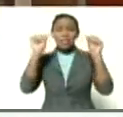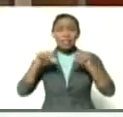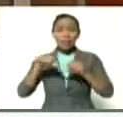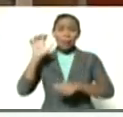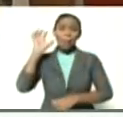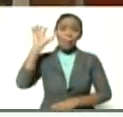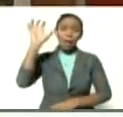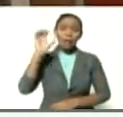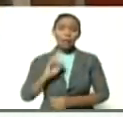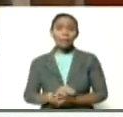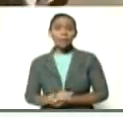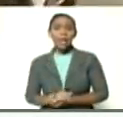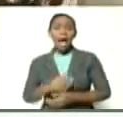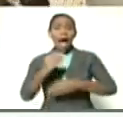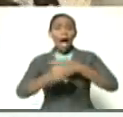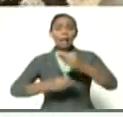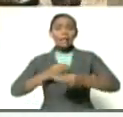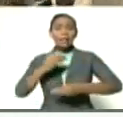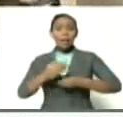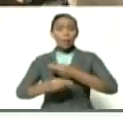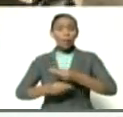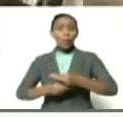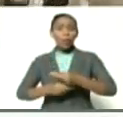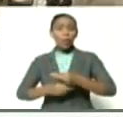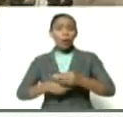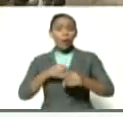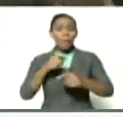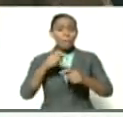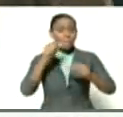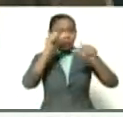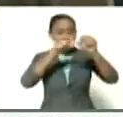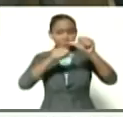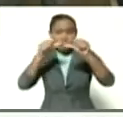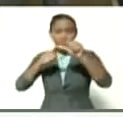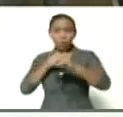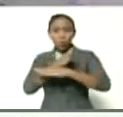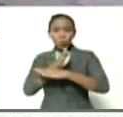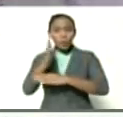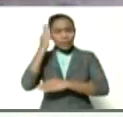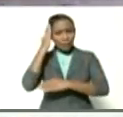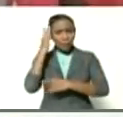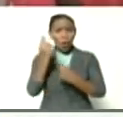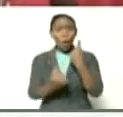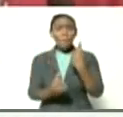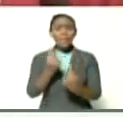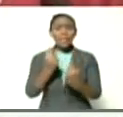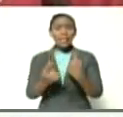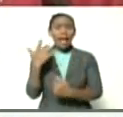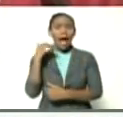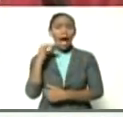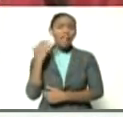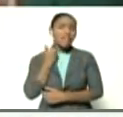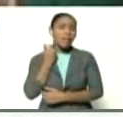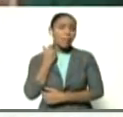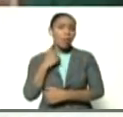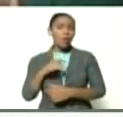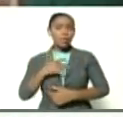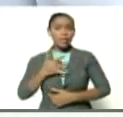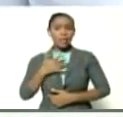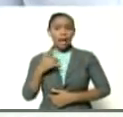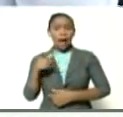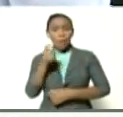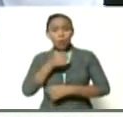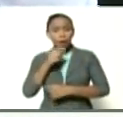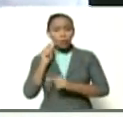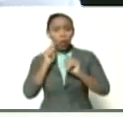Patria, hacemos pesquisaje, sabemos los pacientes que tienen síntomas y vamos en búsqueda